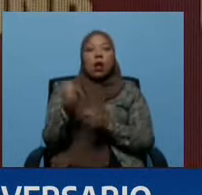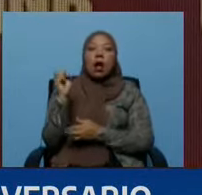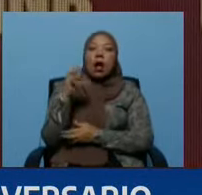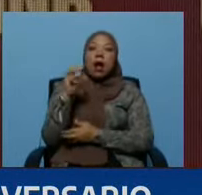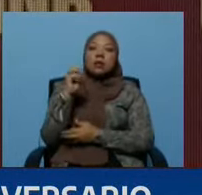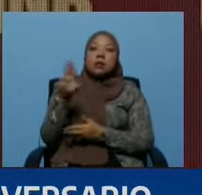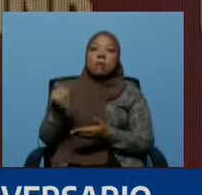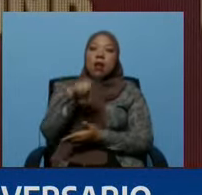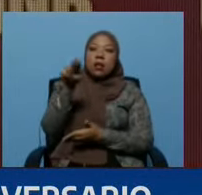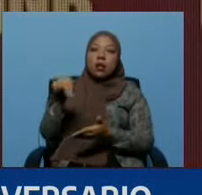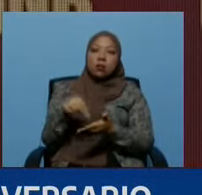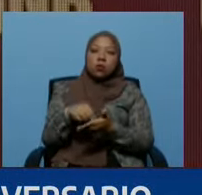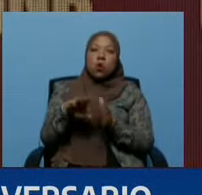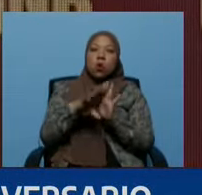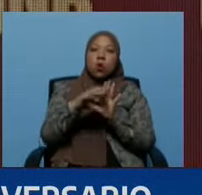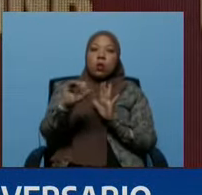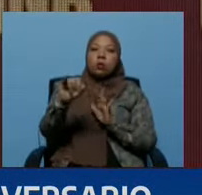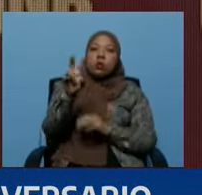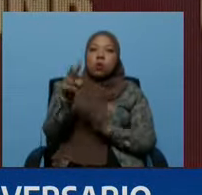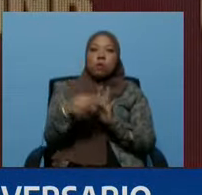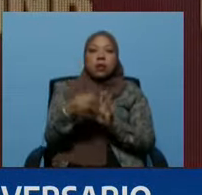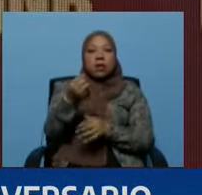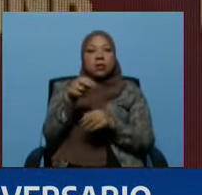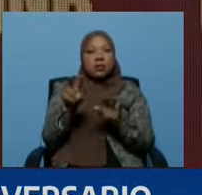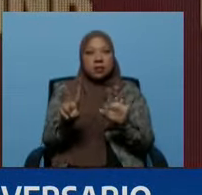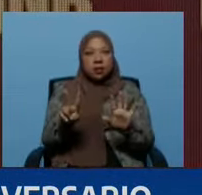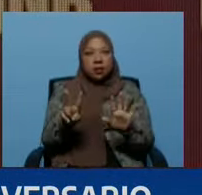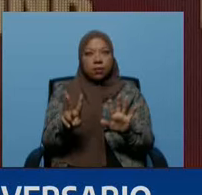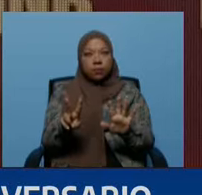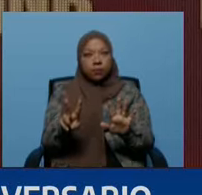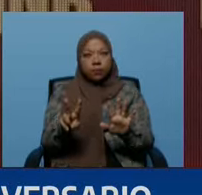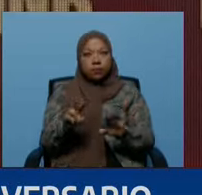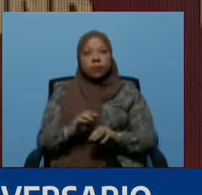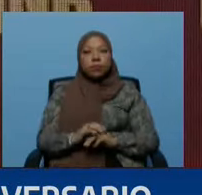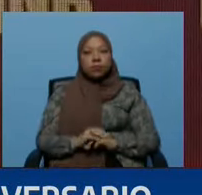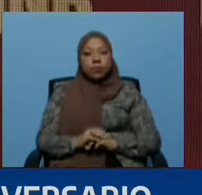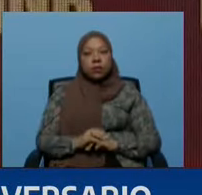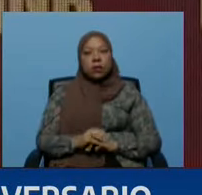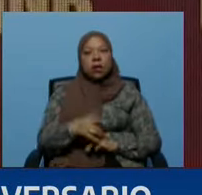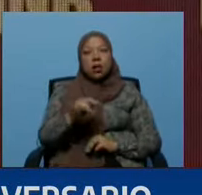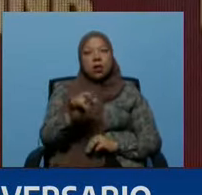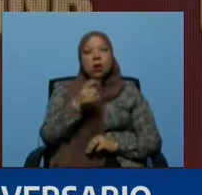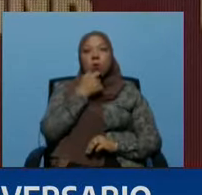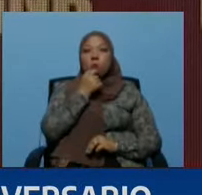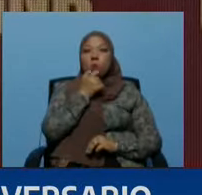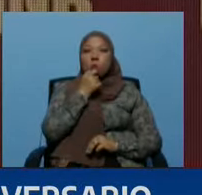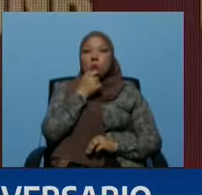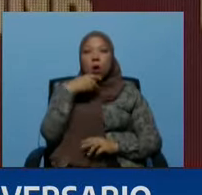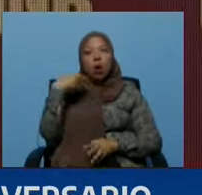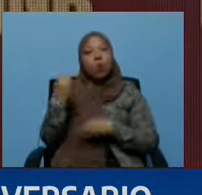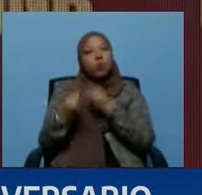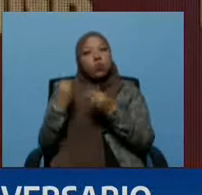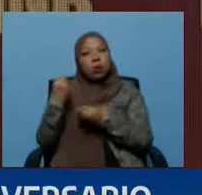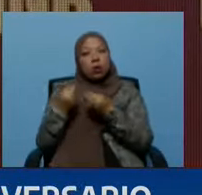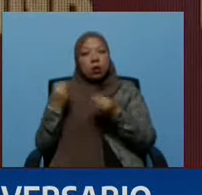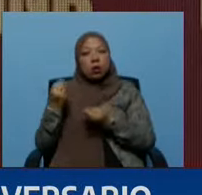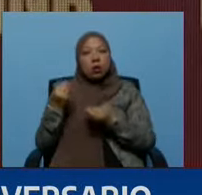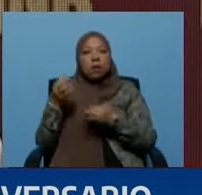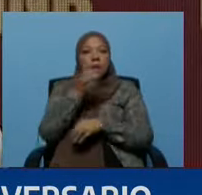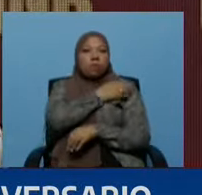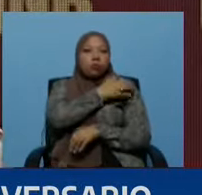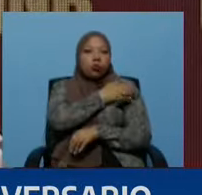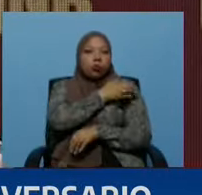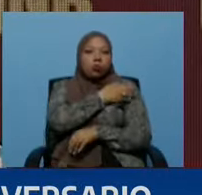Nacional Constituyente del 2017. Fue lo que anunciaron en inglés, en un programa hecho por los